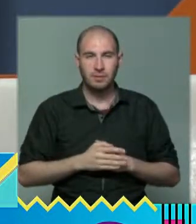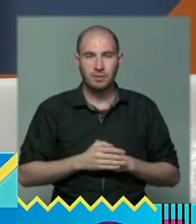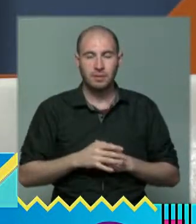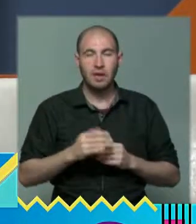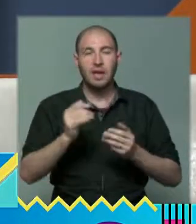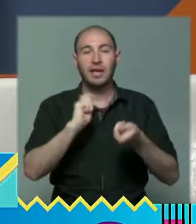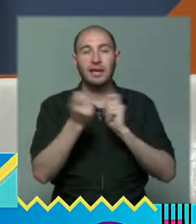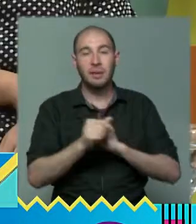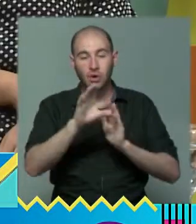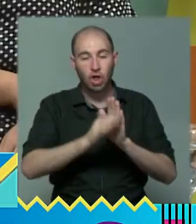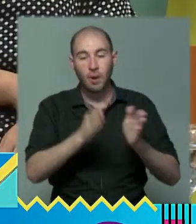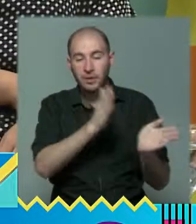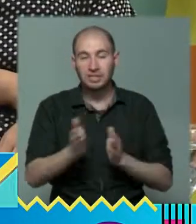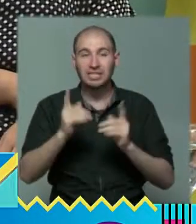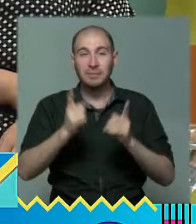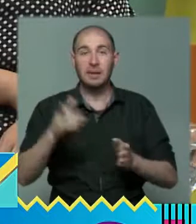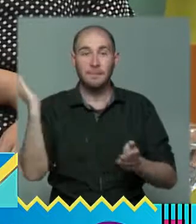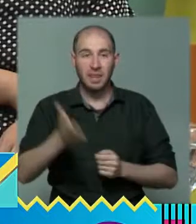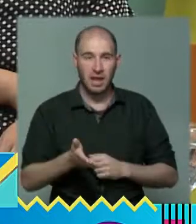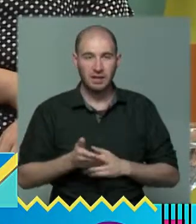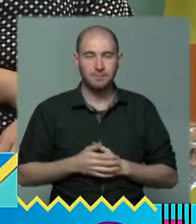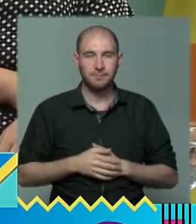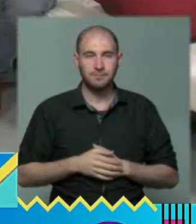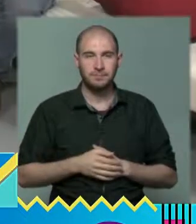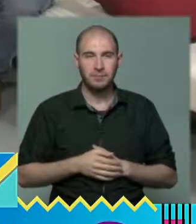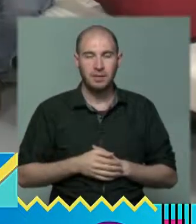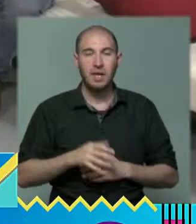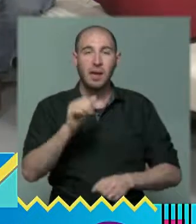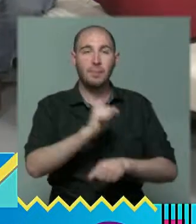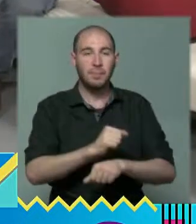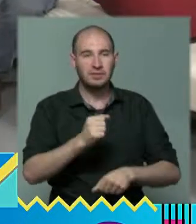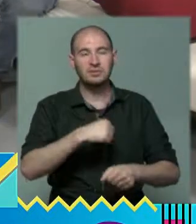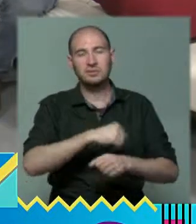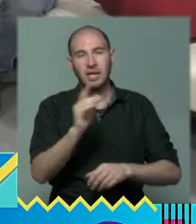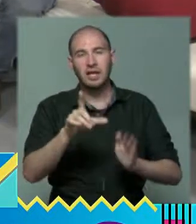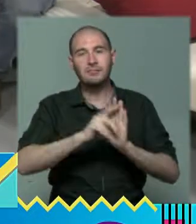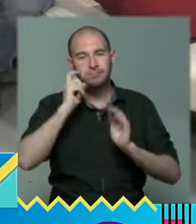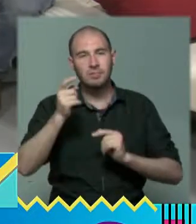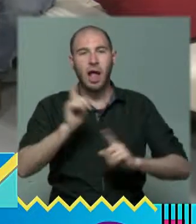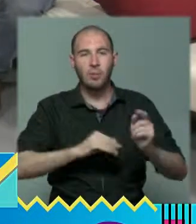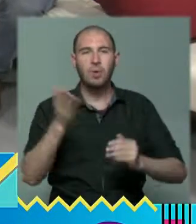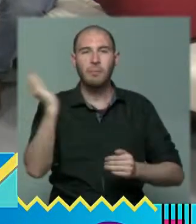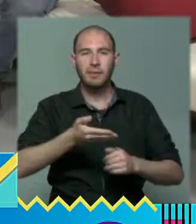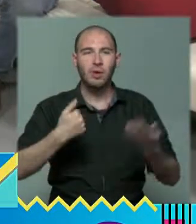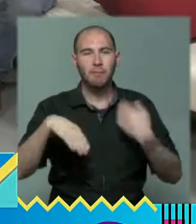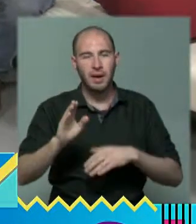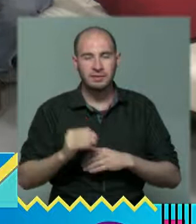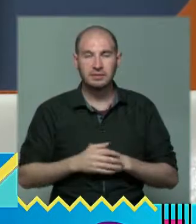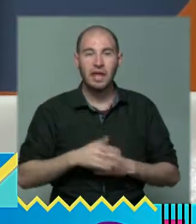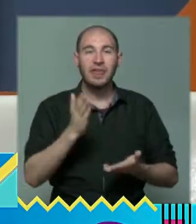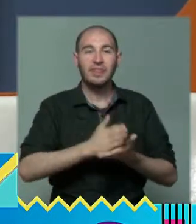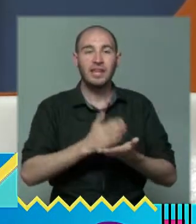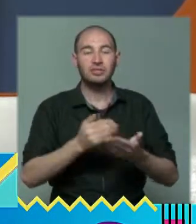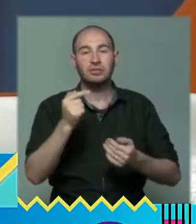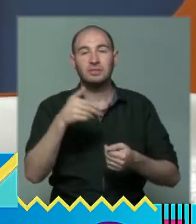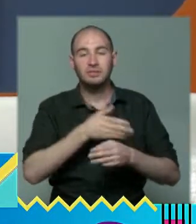reformas que se han hecho a los códigos procesales y a los códigos penales, quita de la excarcelación para ciertos delitos, aumento de pena, quita los derechos de